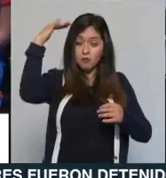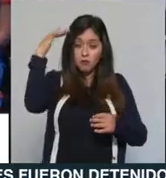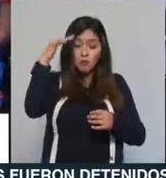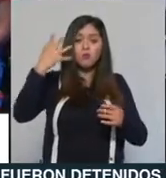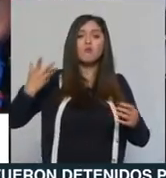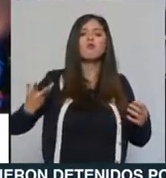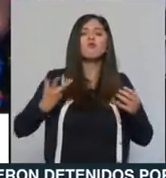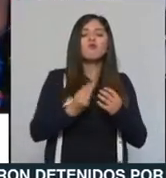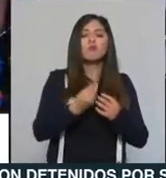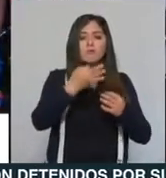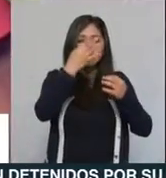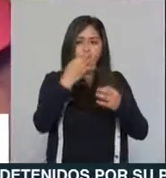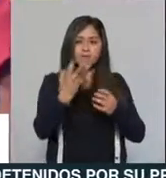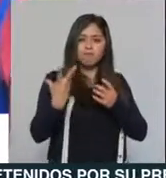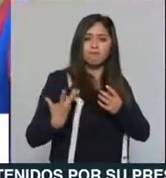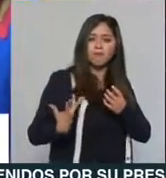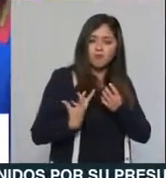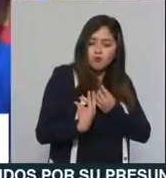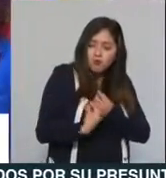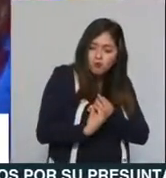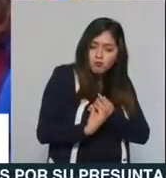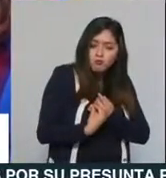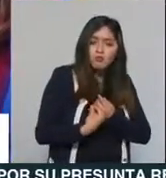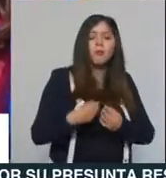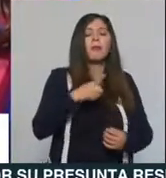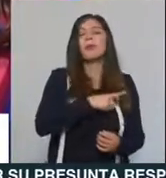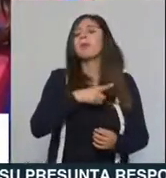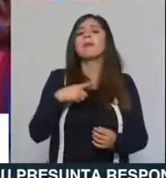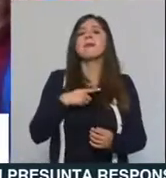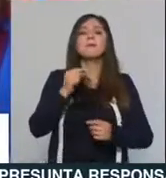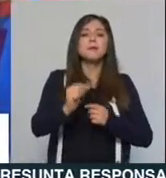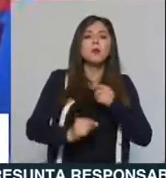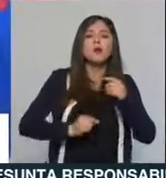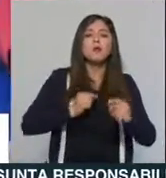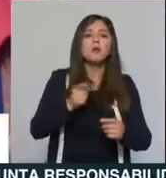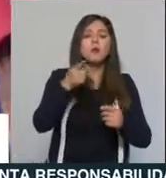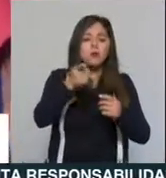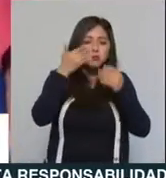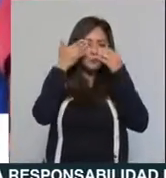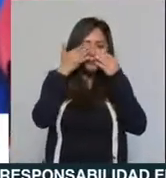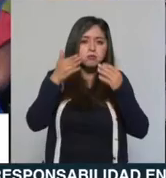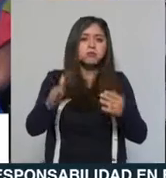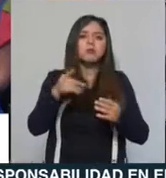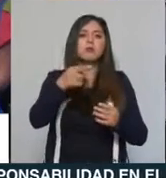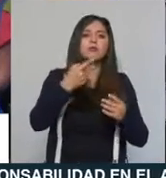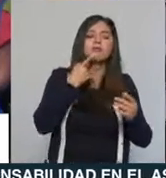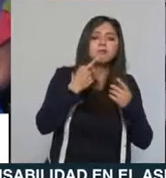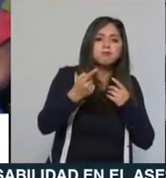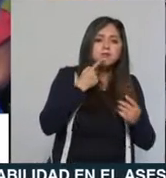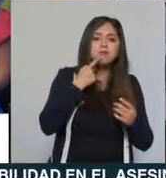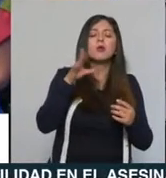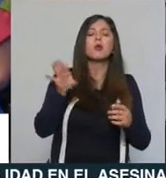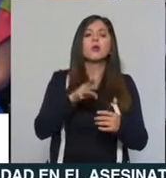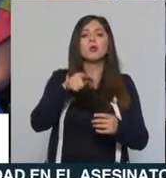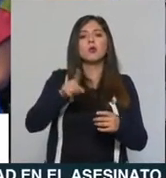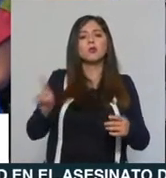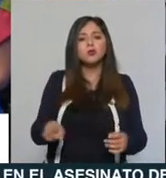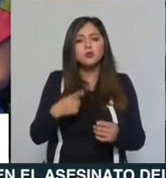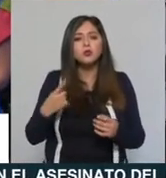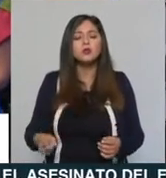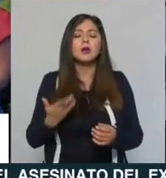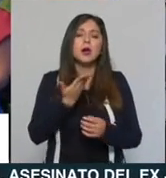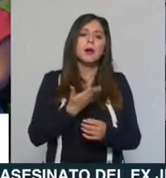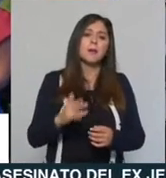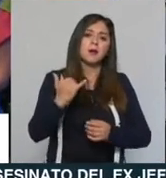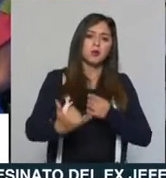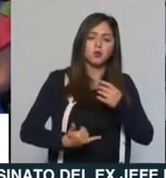su figura cercana, pues les abras esta posibilidad de diálogo a través de la música y del juego. Sí.